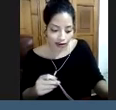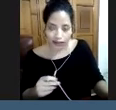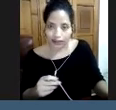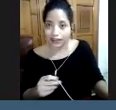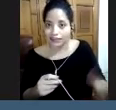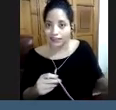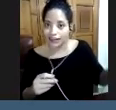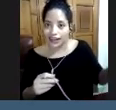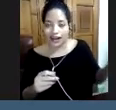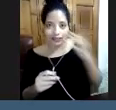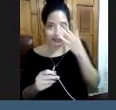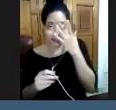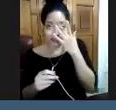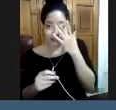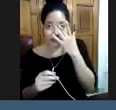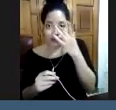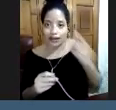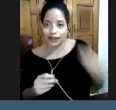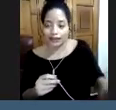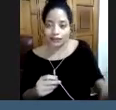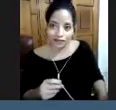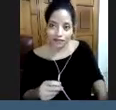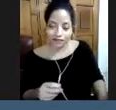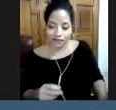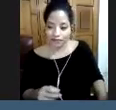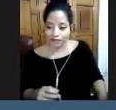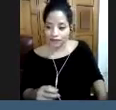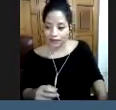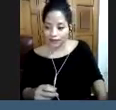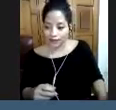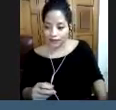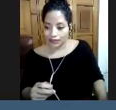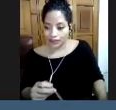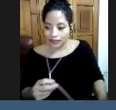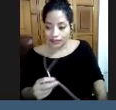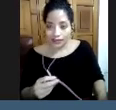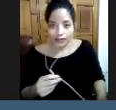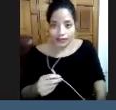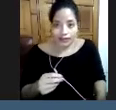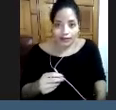hay algo que quieran decir antes de que cerremos la transmisión.